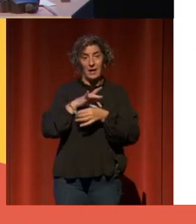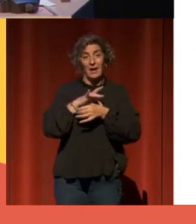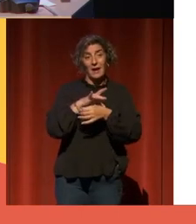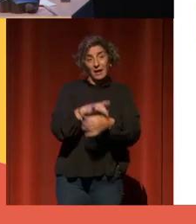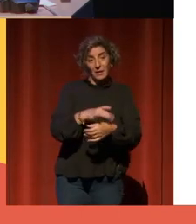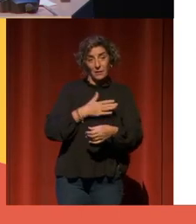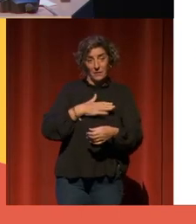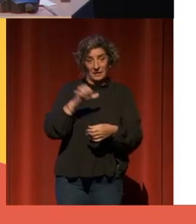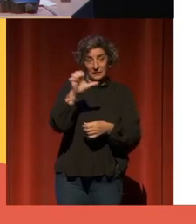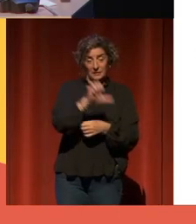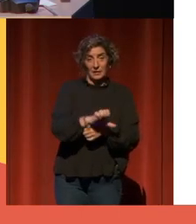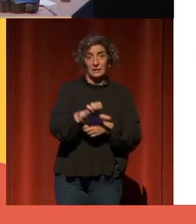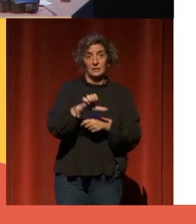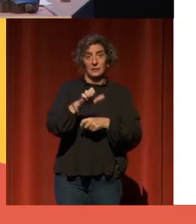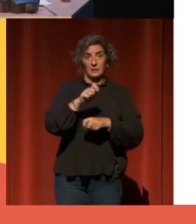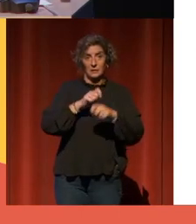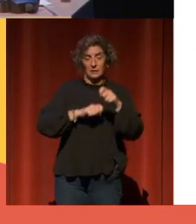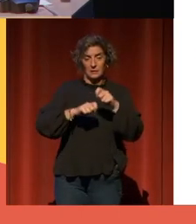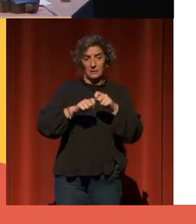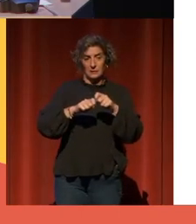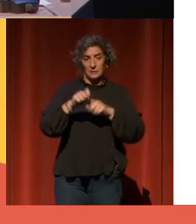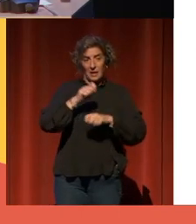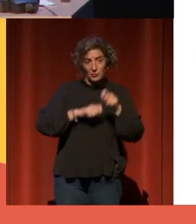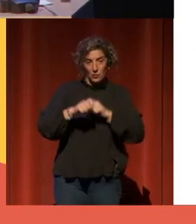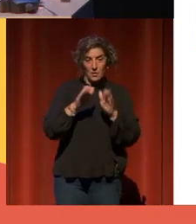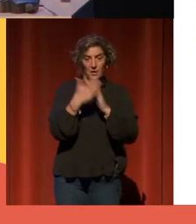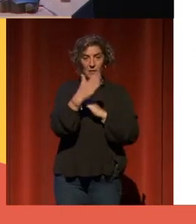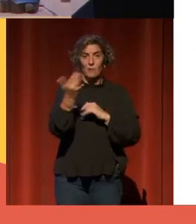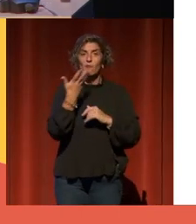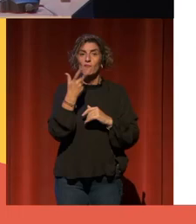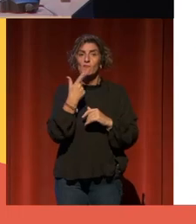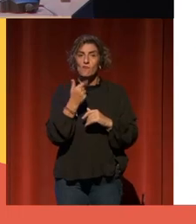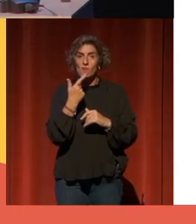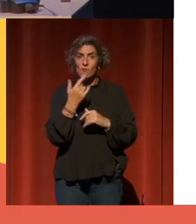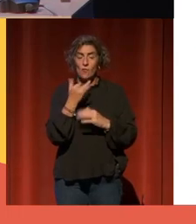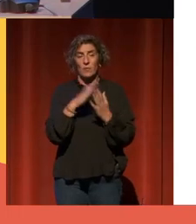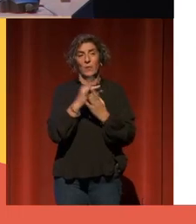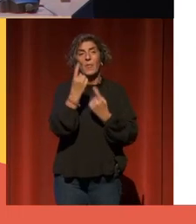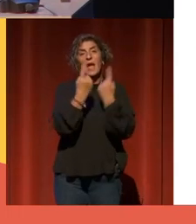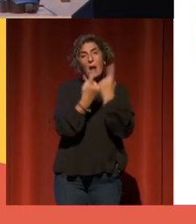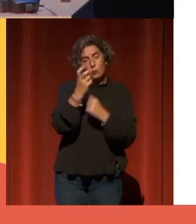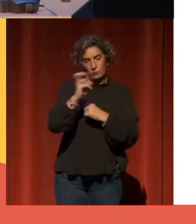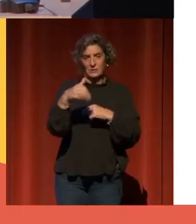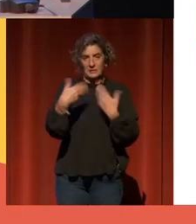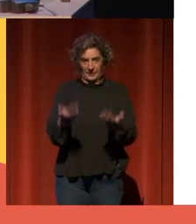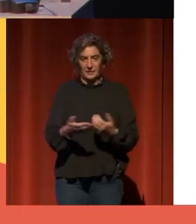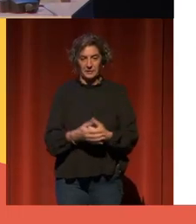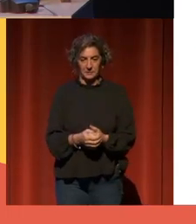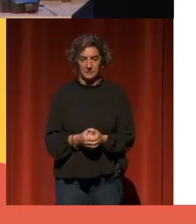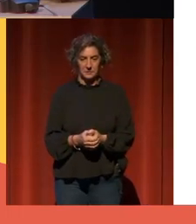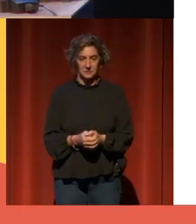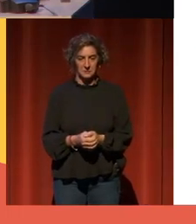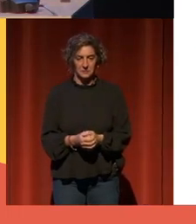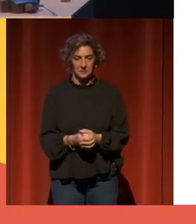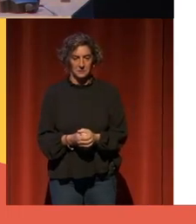en asociaciones bibliotecarios en rojo y algún tipo más también